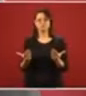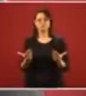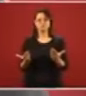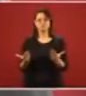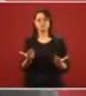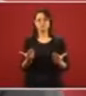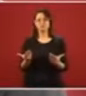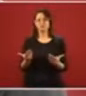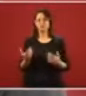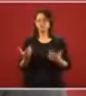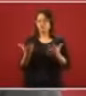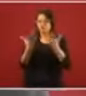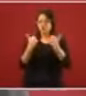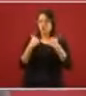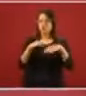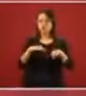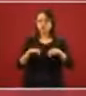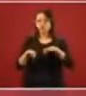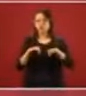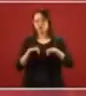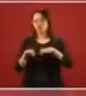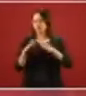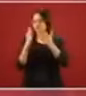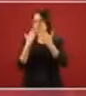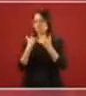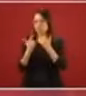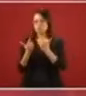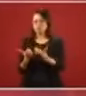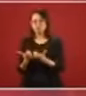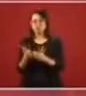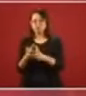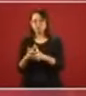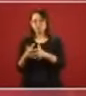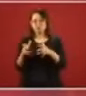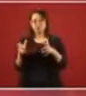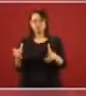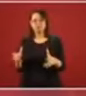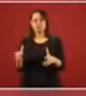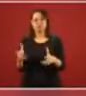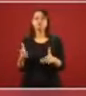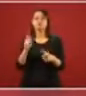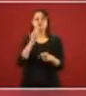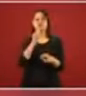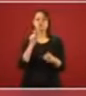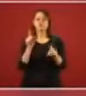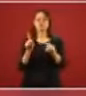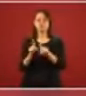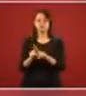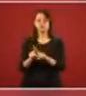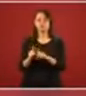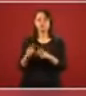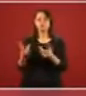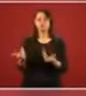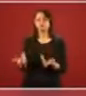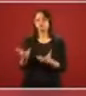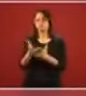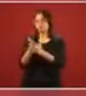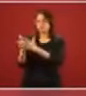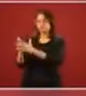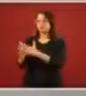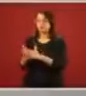el desempleo, el crecimiento económico, se mide incluso el número de